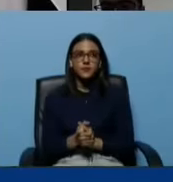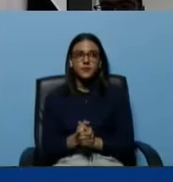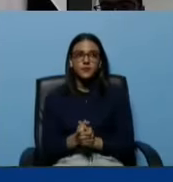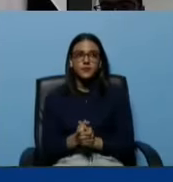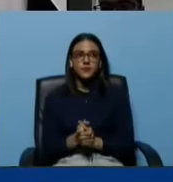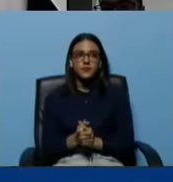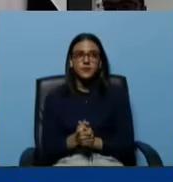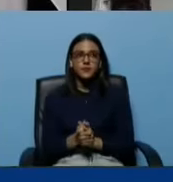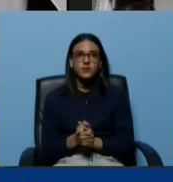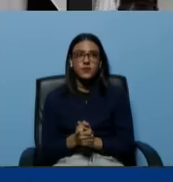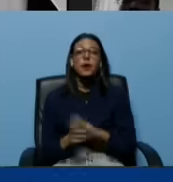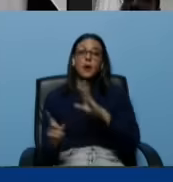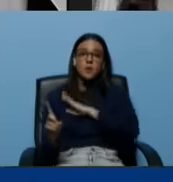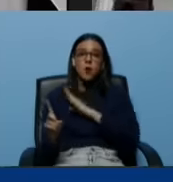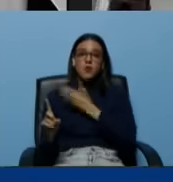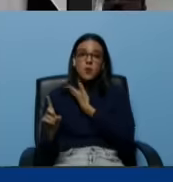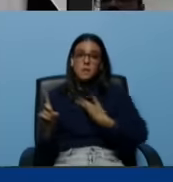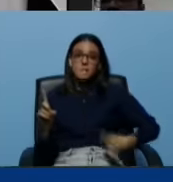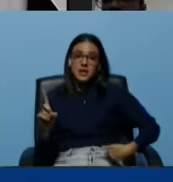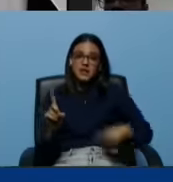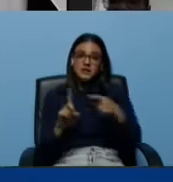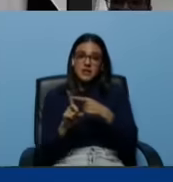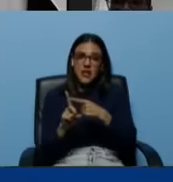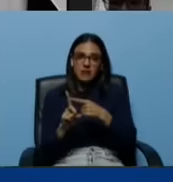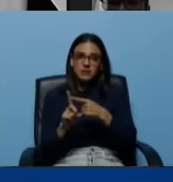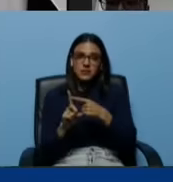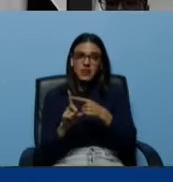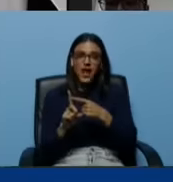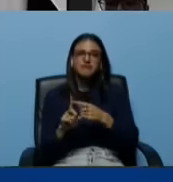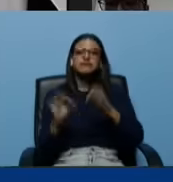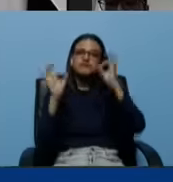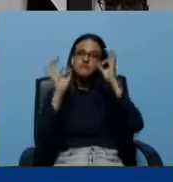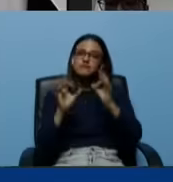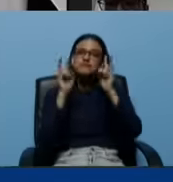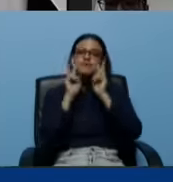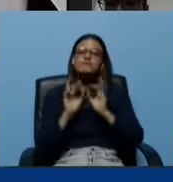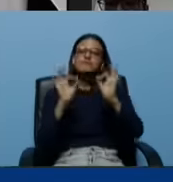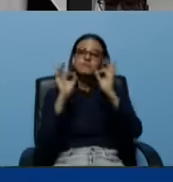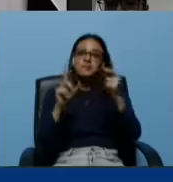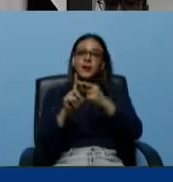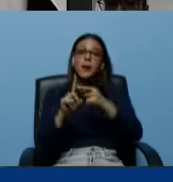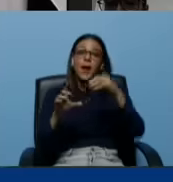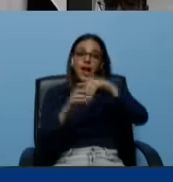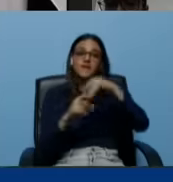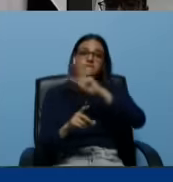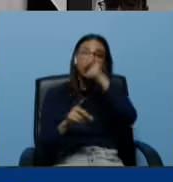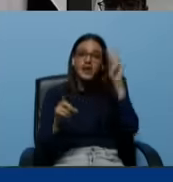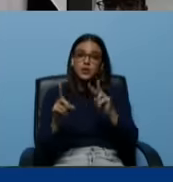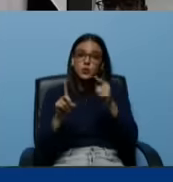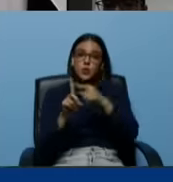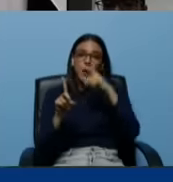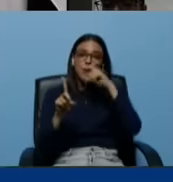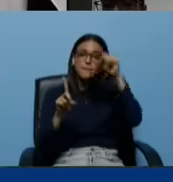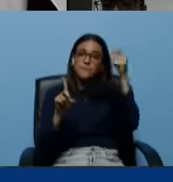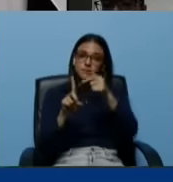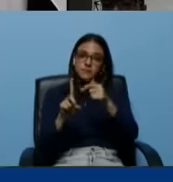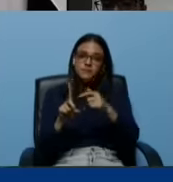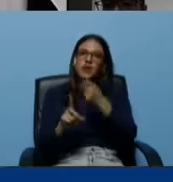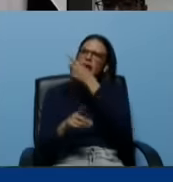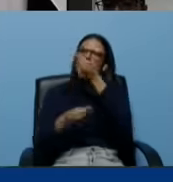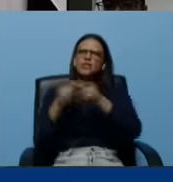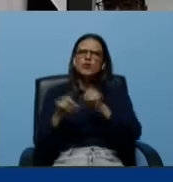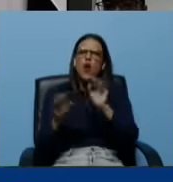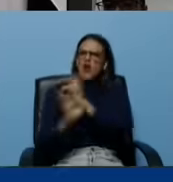del presidente legítimo de Venezuela es una forma